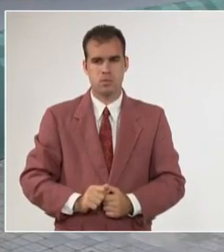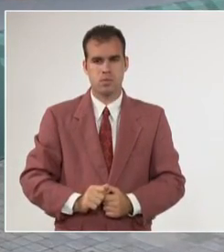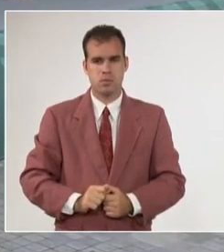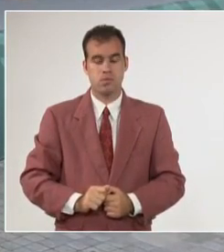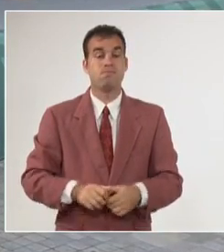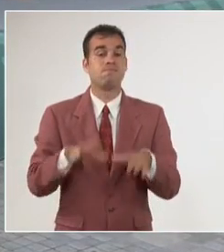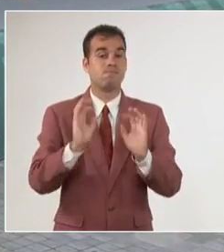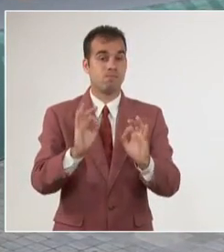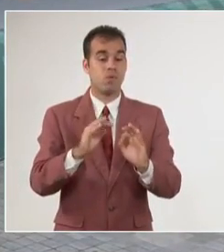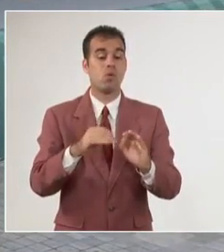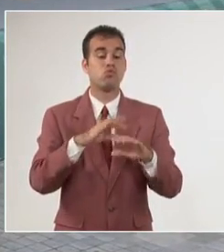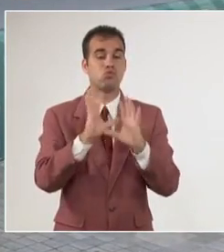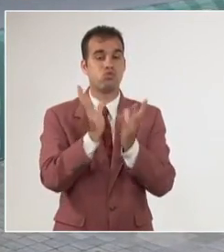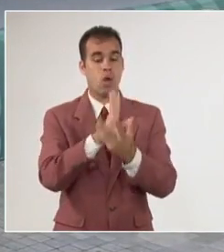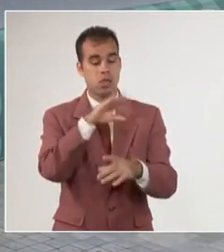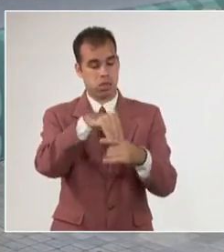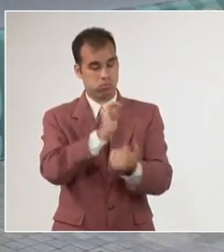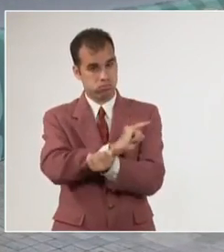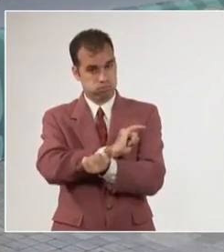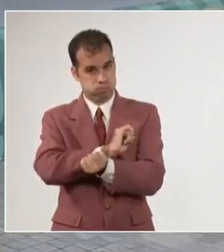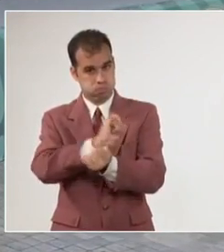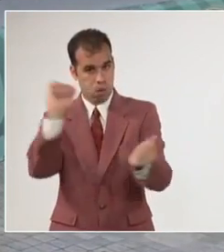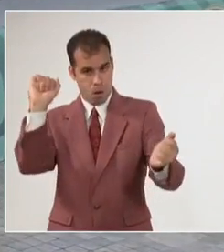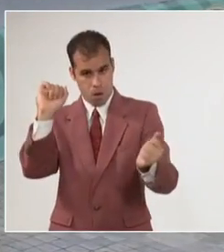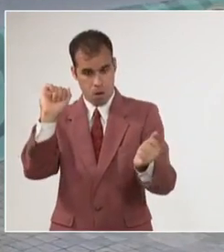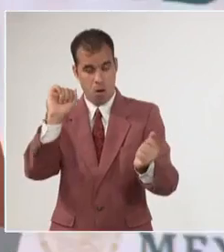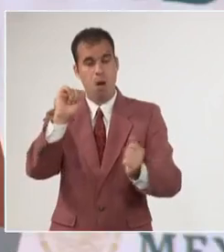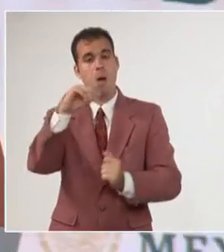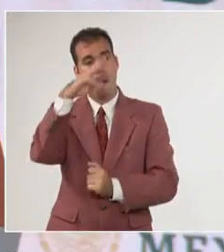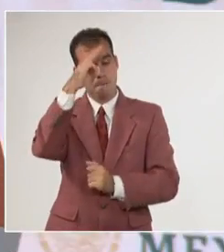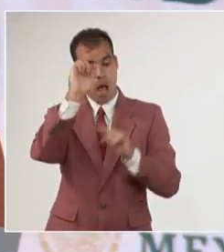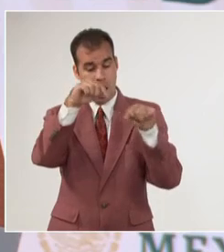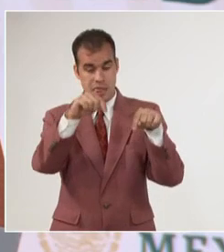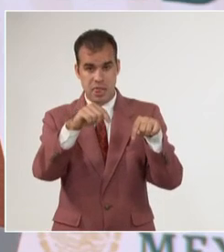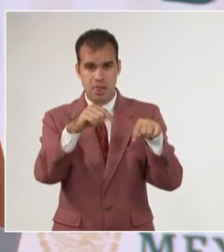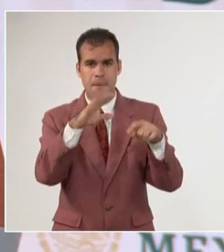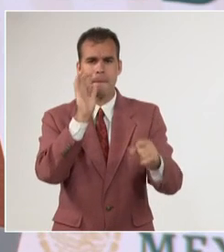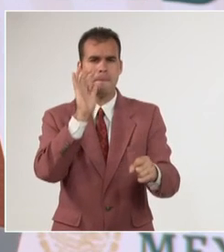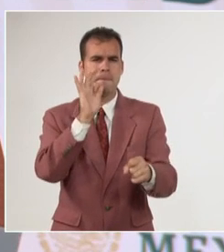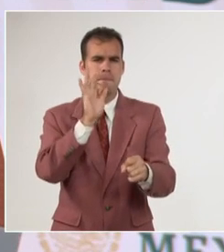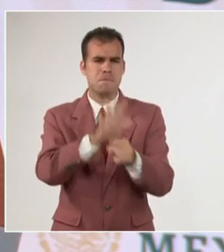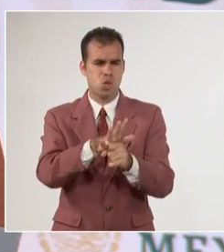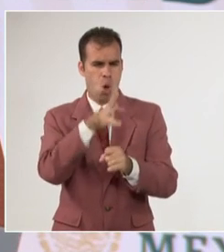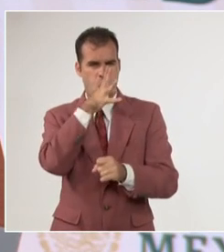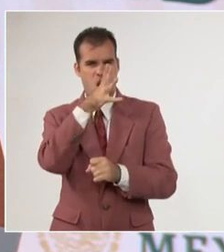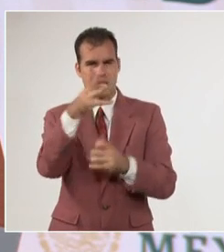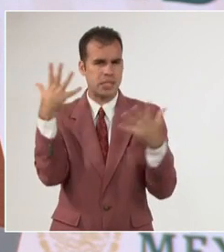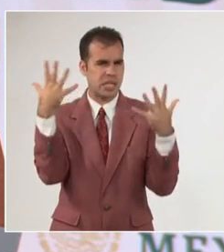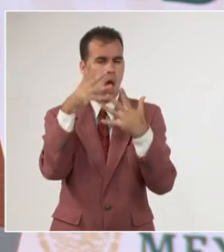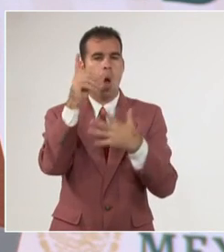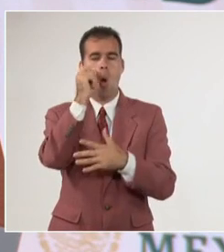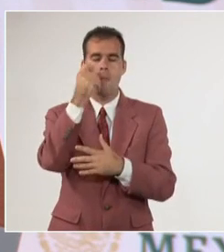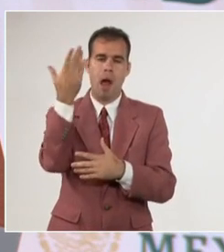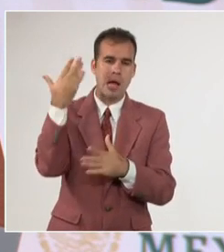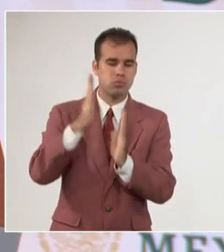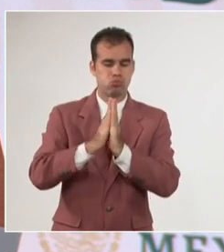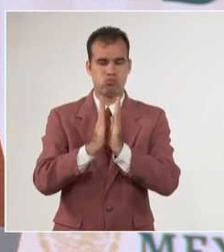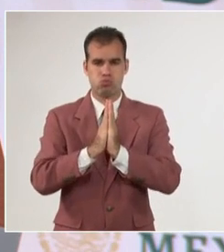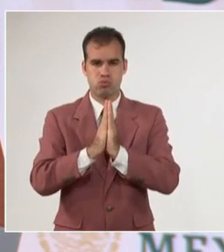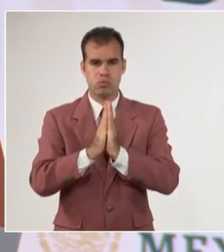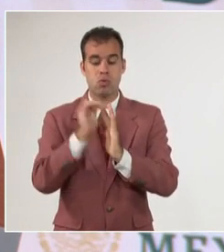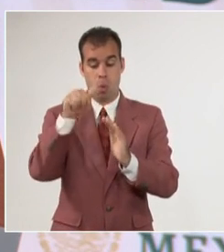proceso independentista mexicano, que iniciara con el grito de Dolores protagonizado por el padre Miguel Hidalgo, un día como hoy